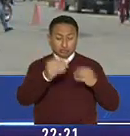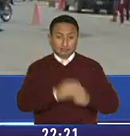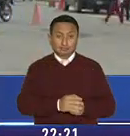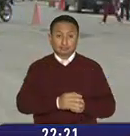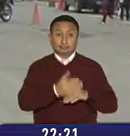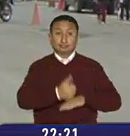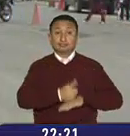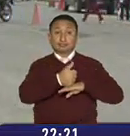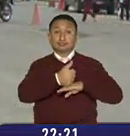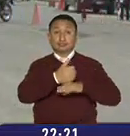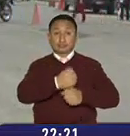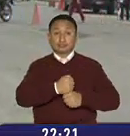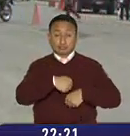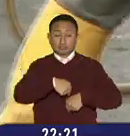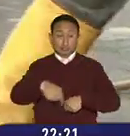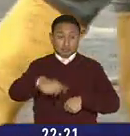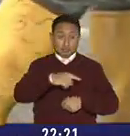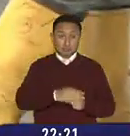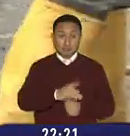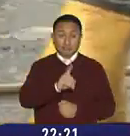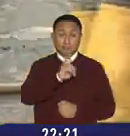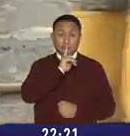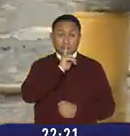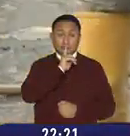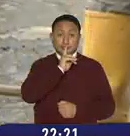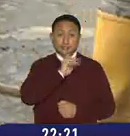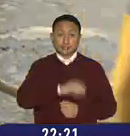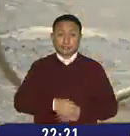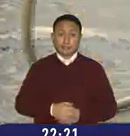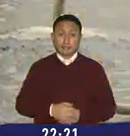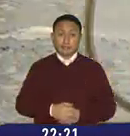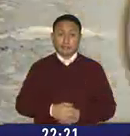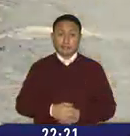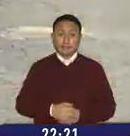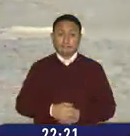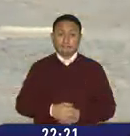seguridad no se quisieron pronunciar frente a este nuevo hecho violento, informó Julio César Saona.